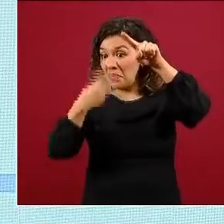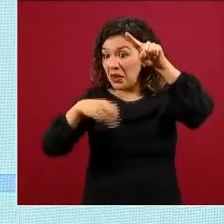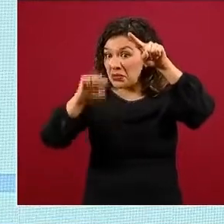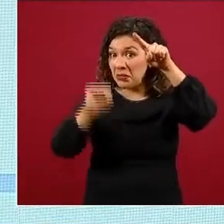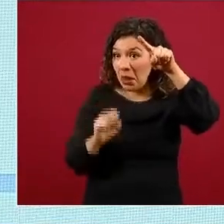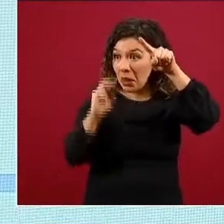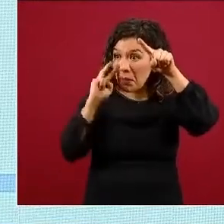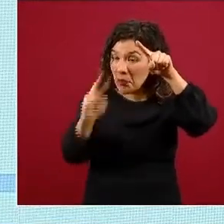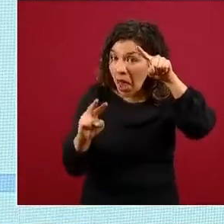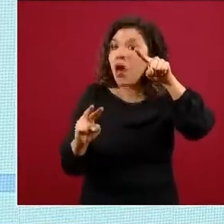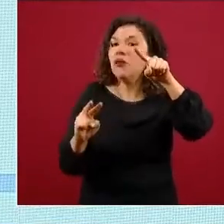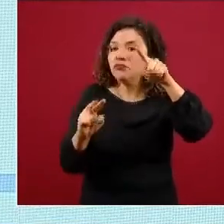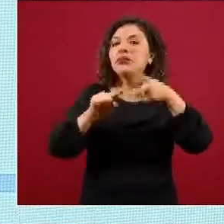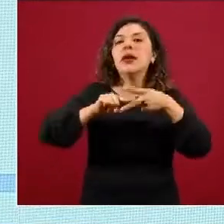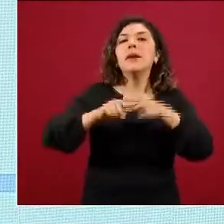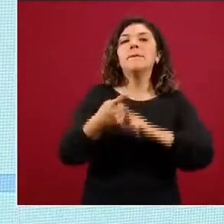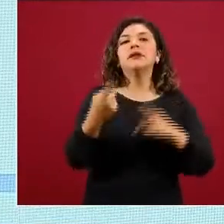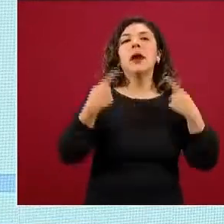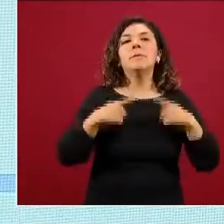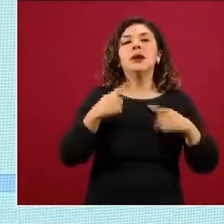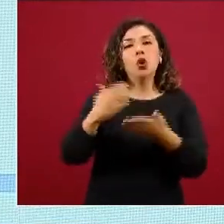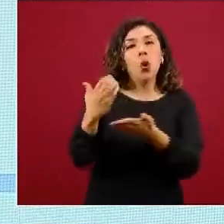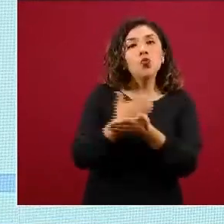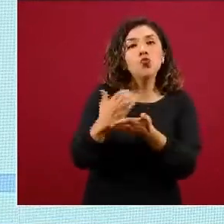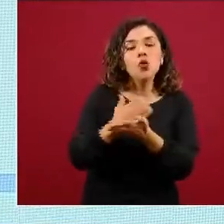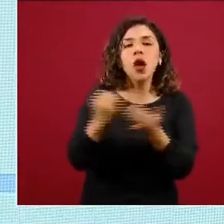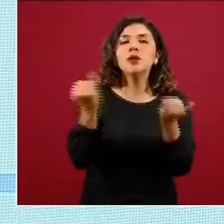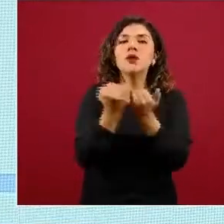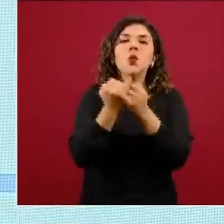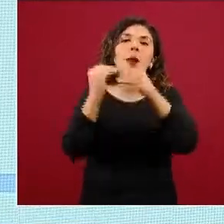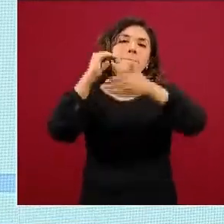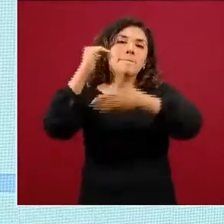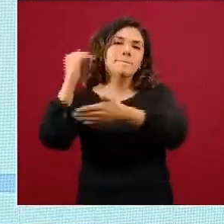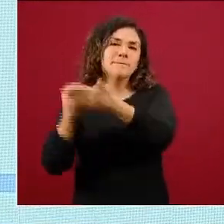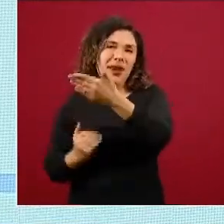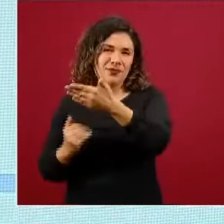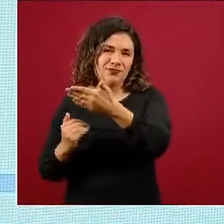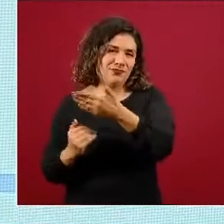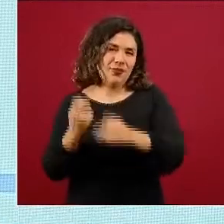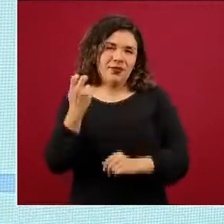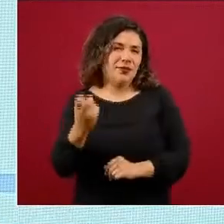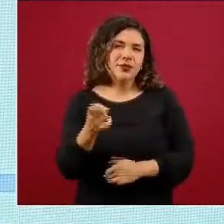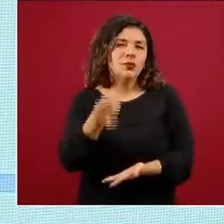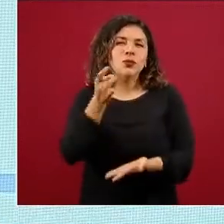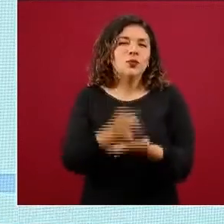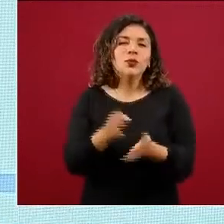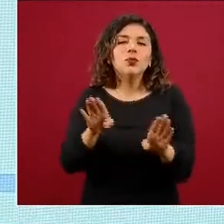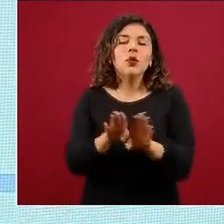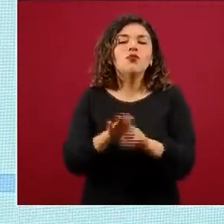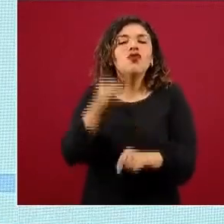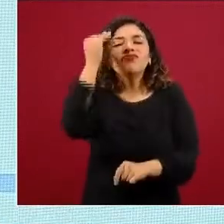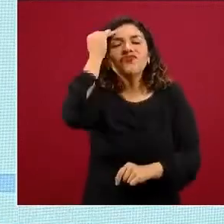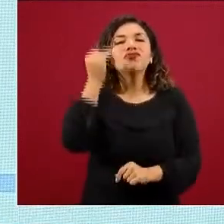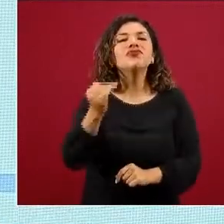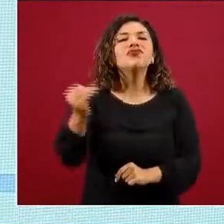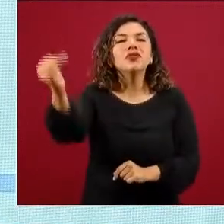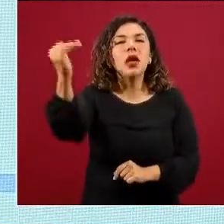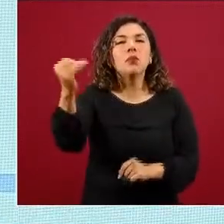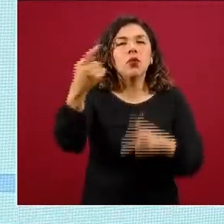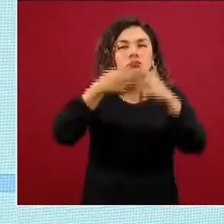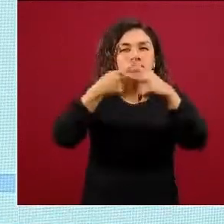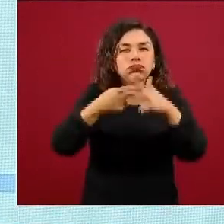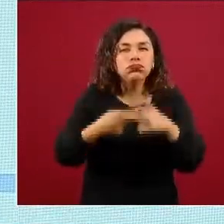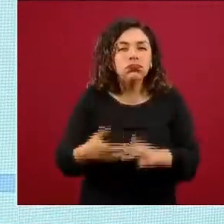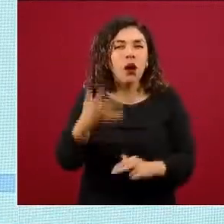estimados, empezaremos a ver un descenso de los casos recuperados. Esto simplemente es por el tiempo